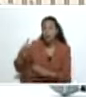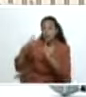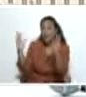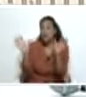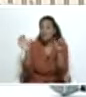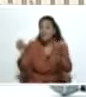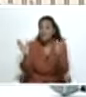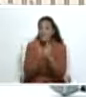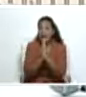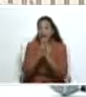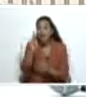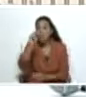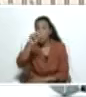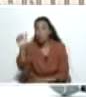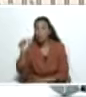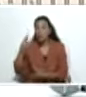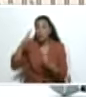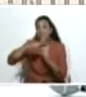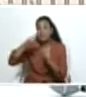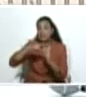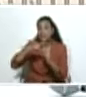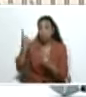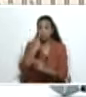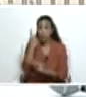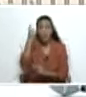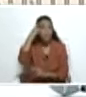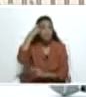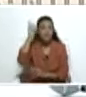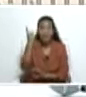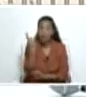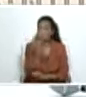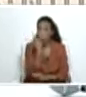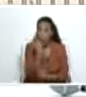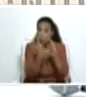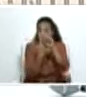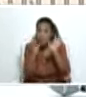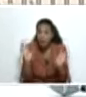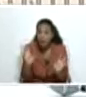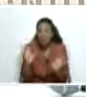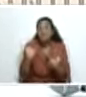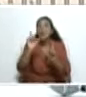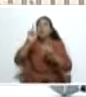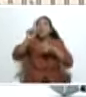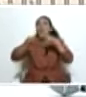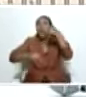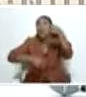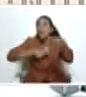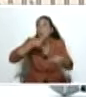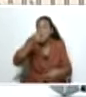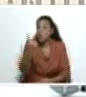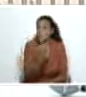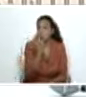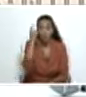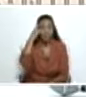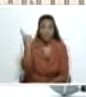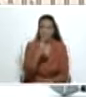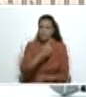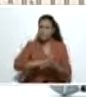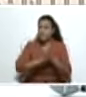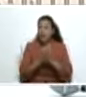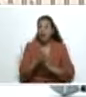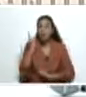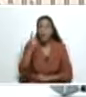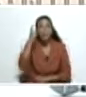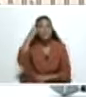Táchira, y que no fue solo ese día tuvimos un gran triunfo. No solo fue ese día,